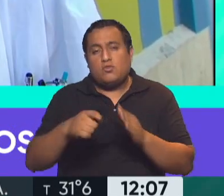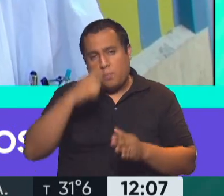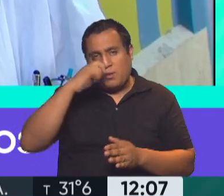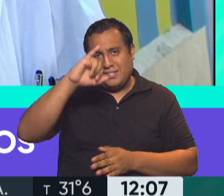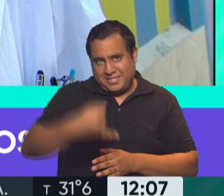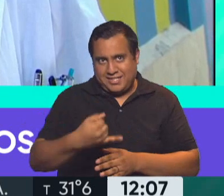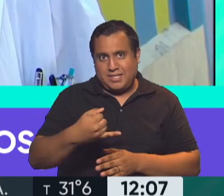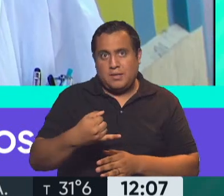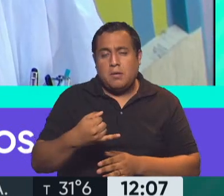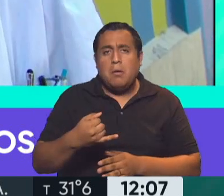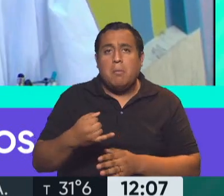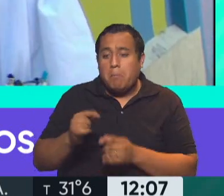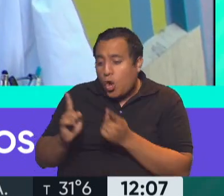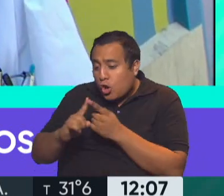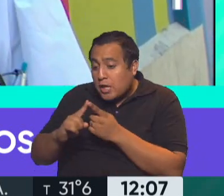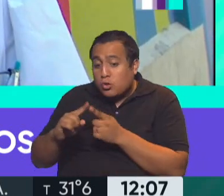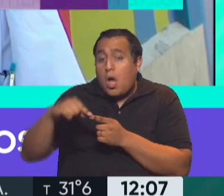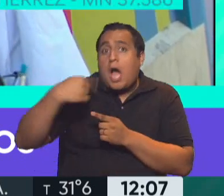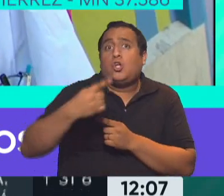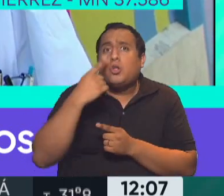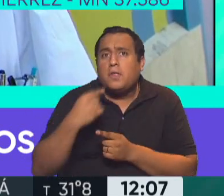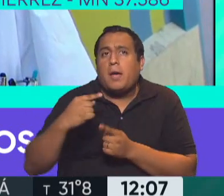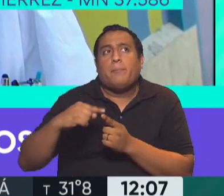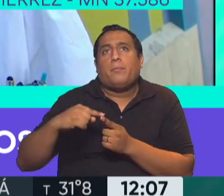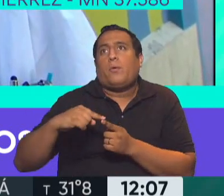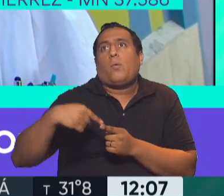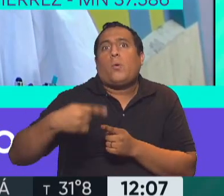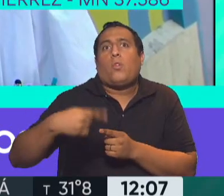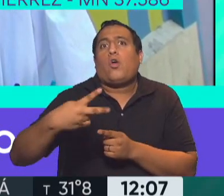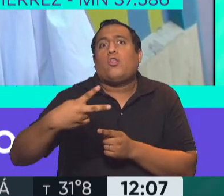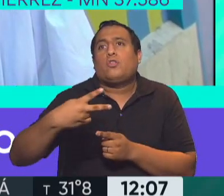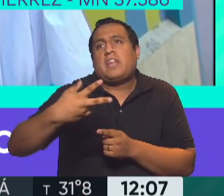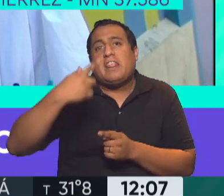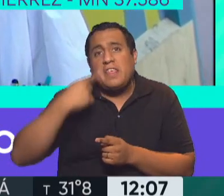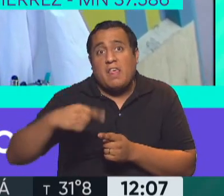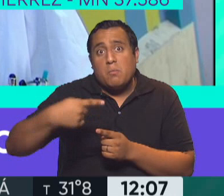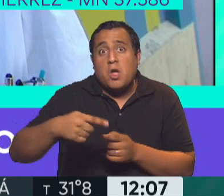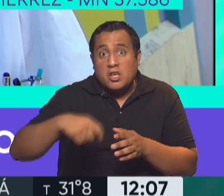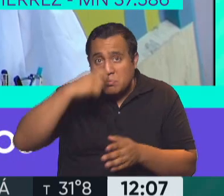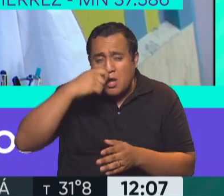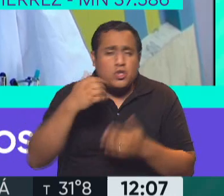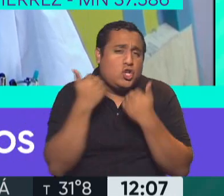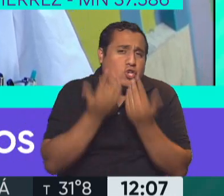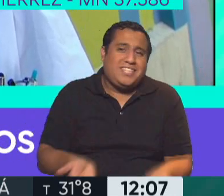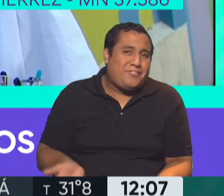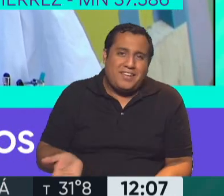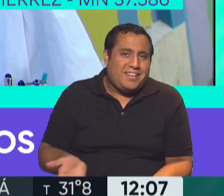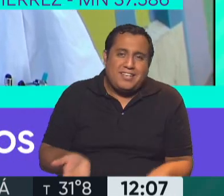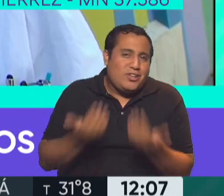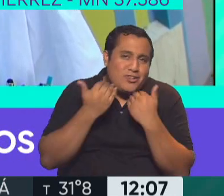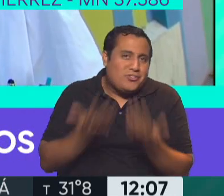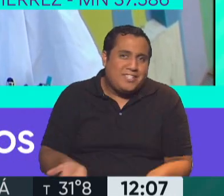Pero testearse el día 1 del contacto, 2 del contacto, 3 del contacto no tiene ningún valor. Entonces no vayamos